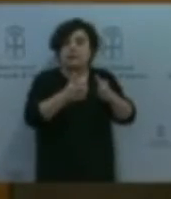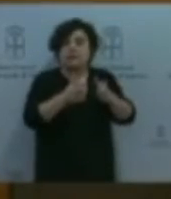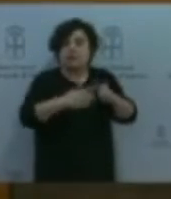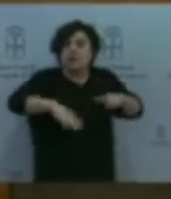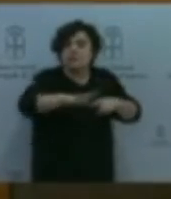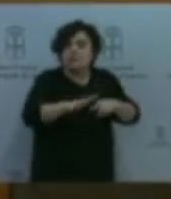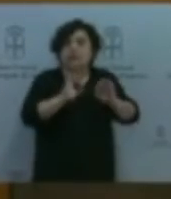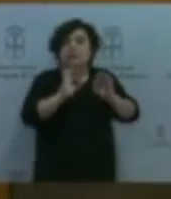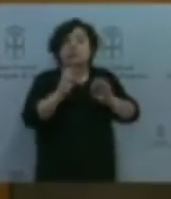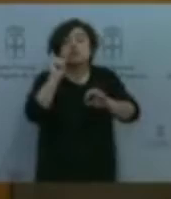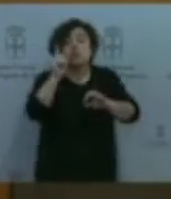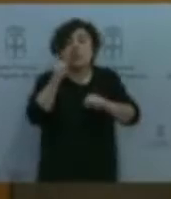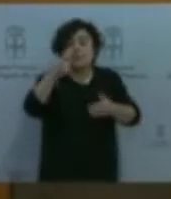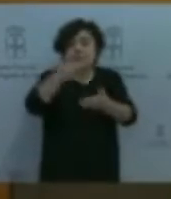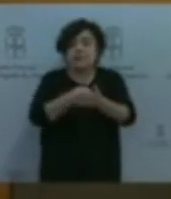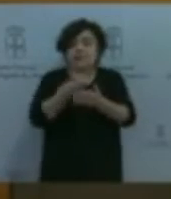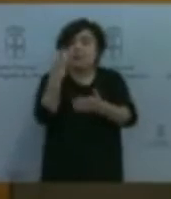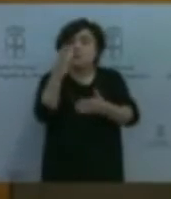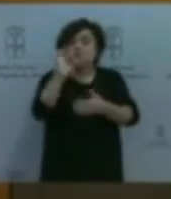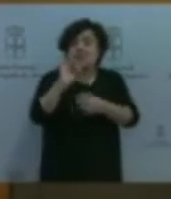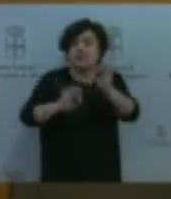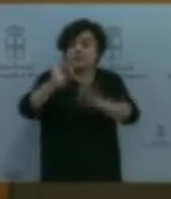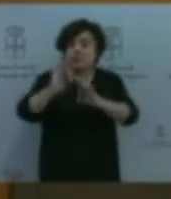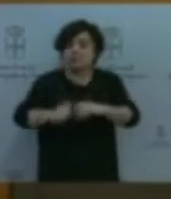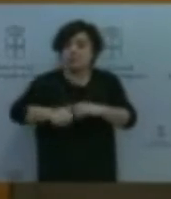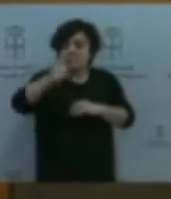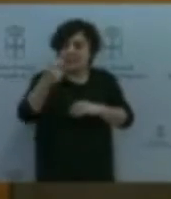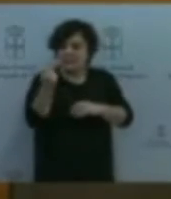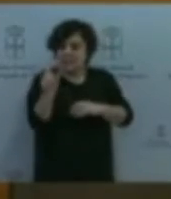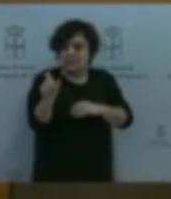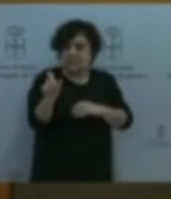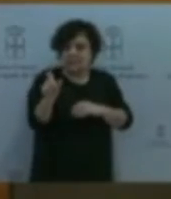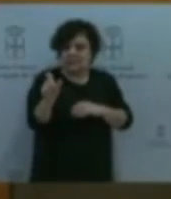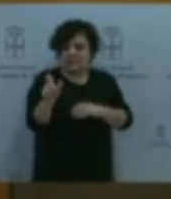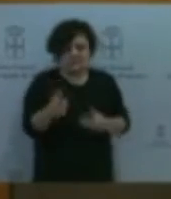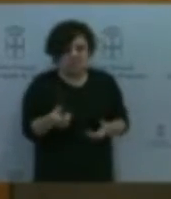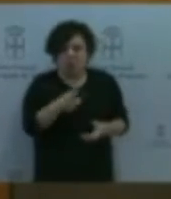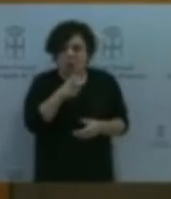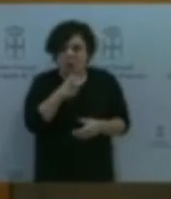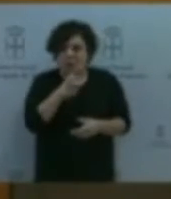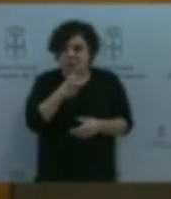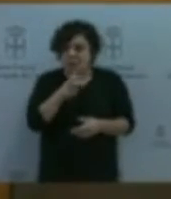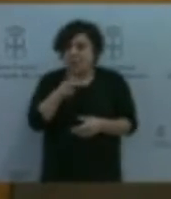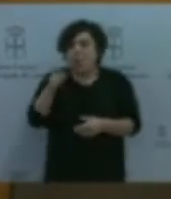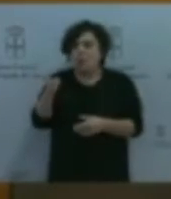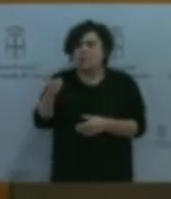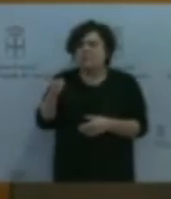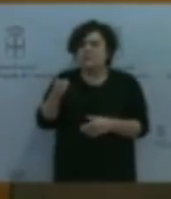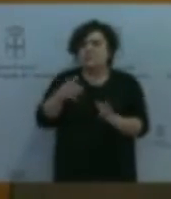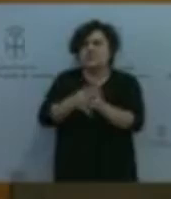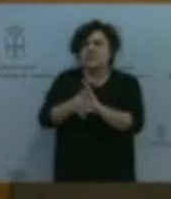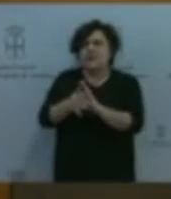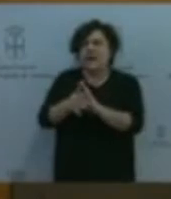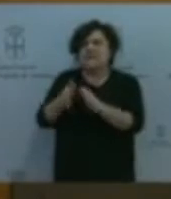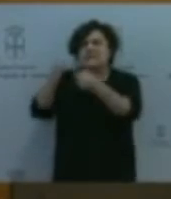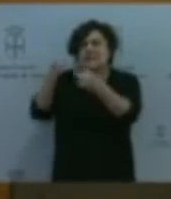porque donde unos ven una pandemia y reforzar la seguridad, otros ven un negocio. Un negocio. Y esto es lo que está pasando. Se está